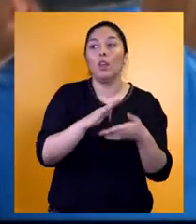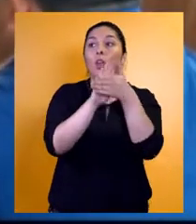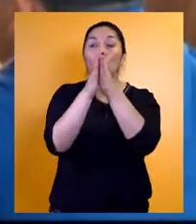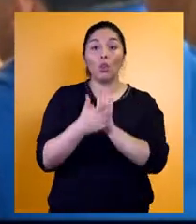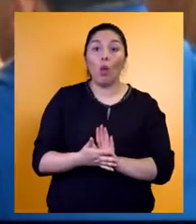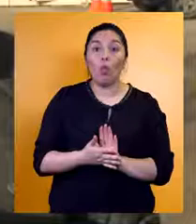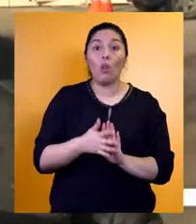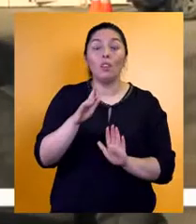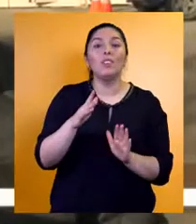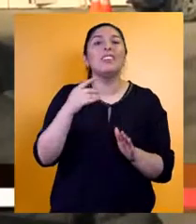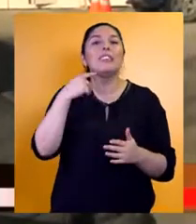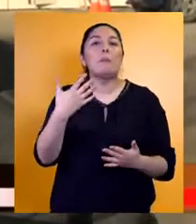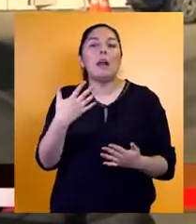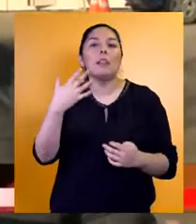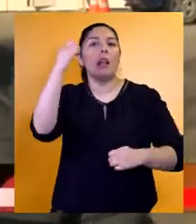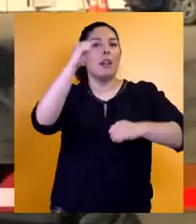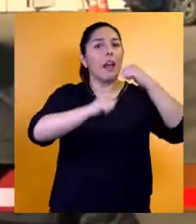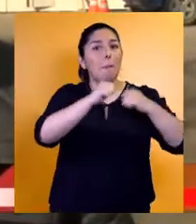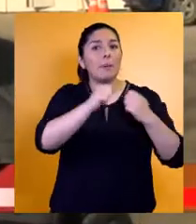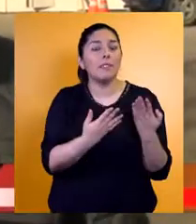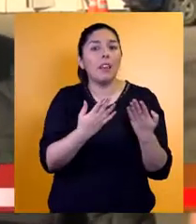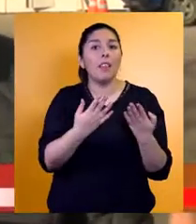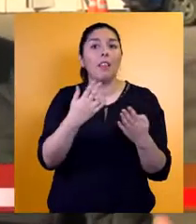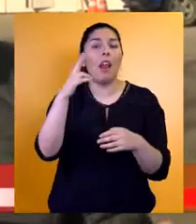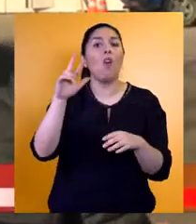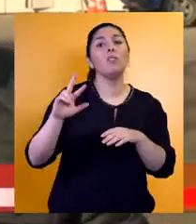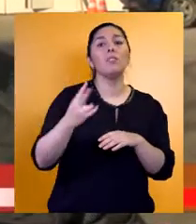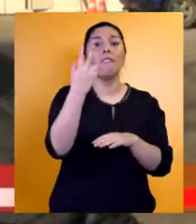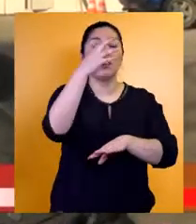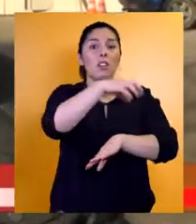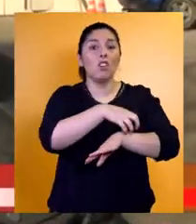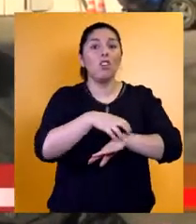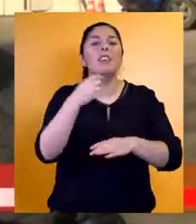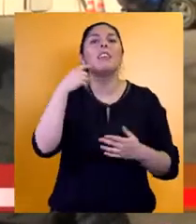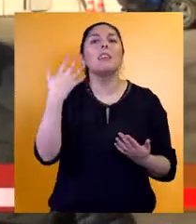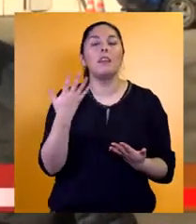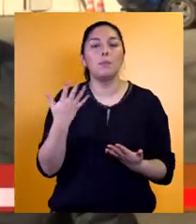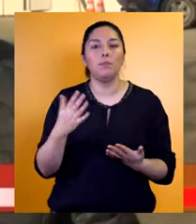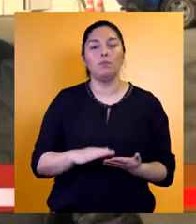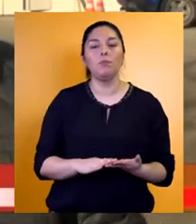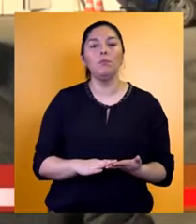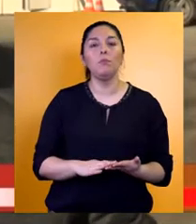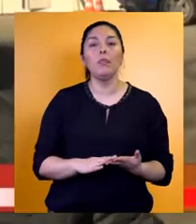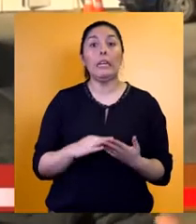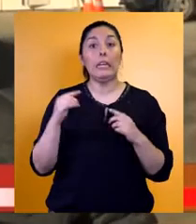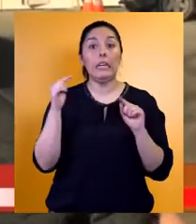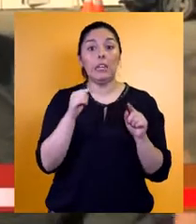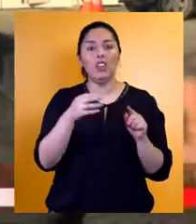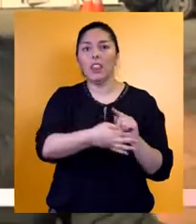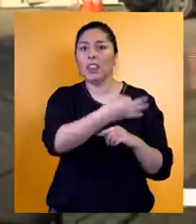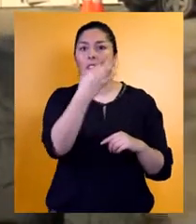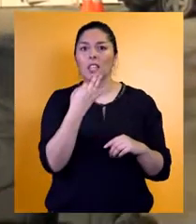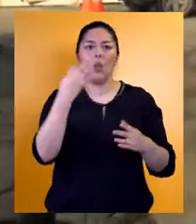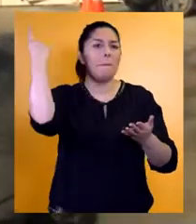movilizado en la octava región. Aquí hay que ser un poco claro. Ellos